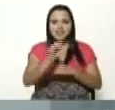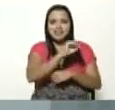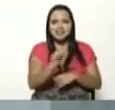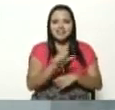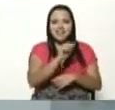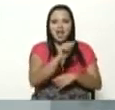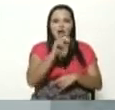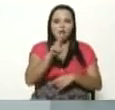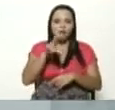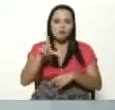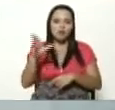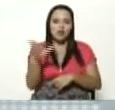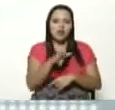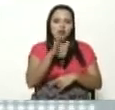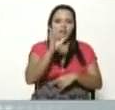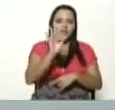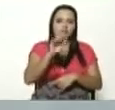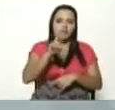Gómez Fraga.